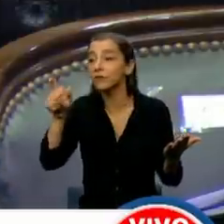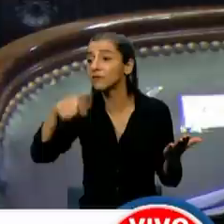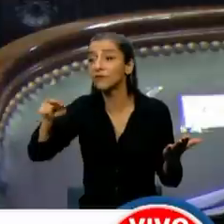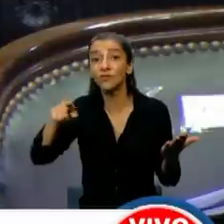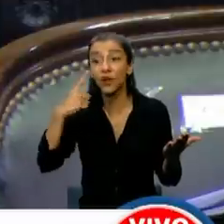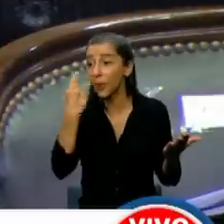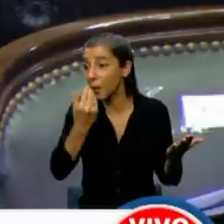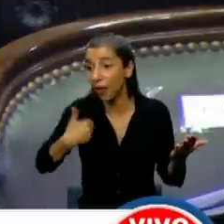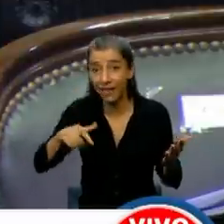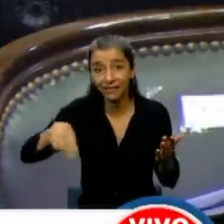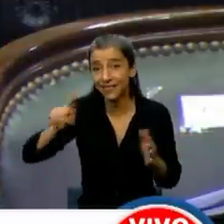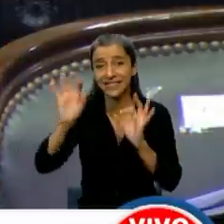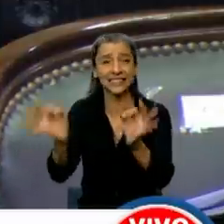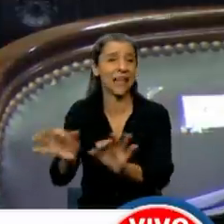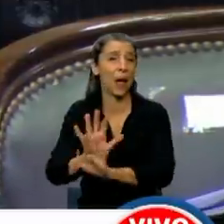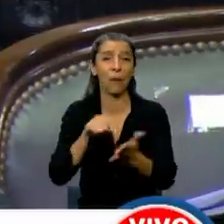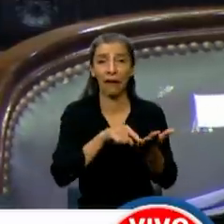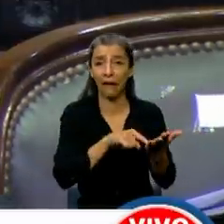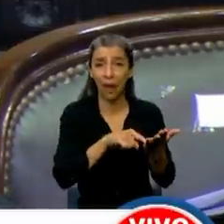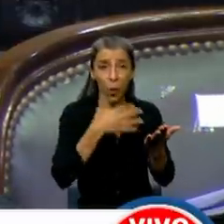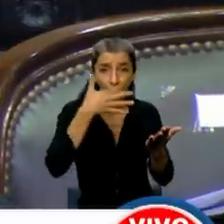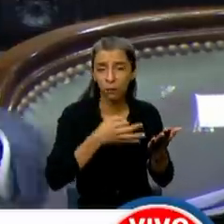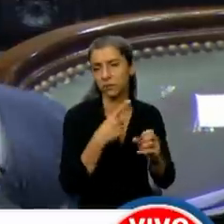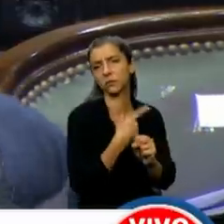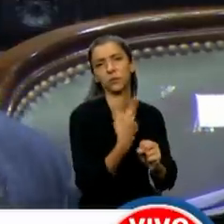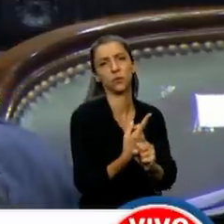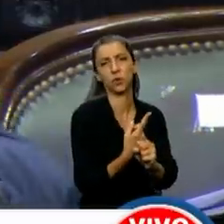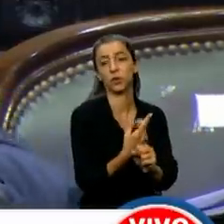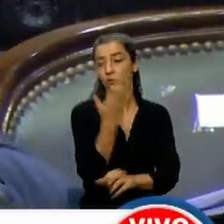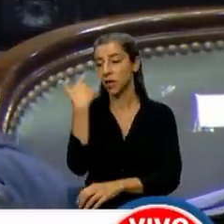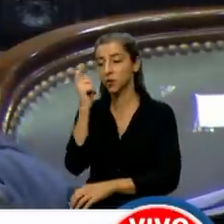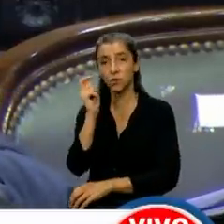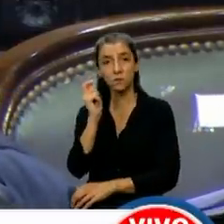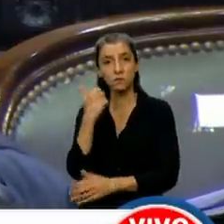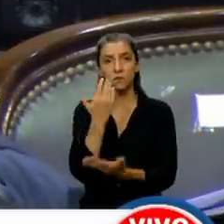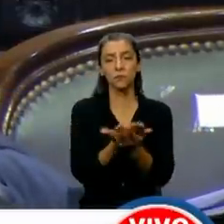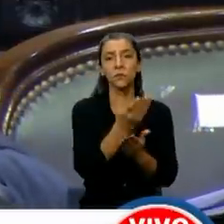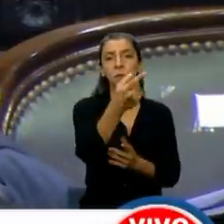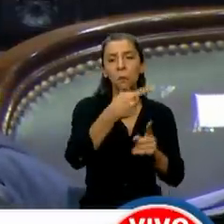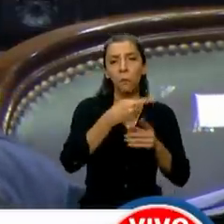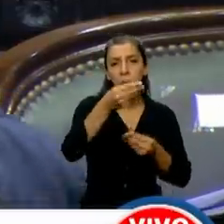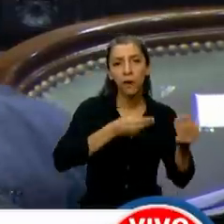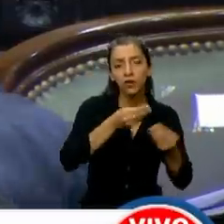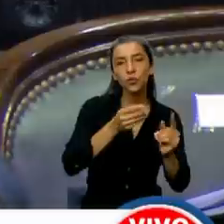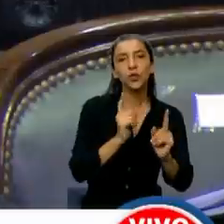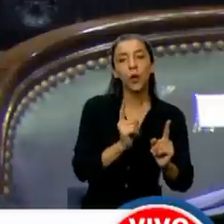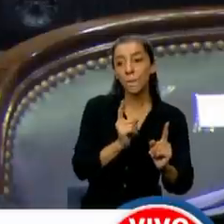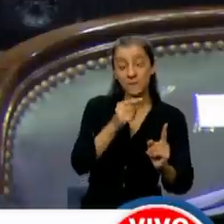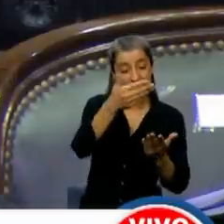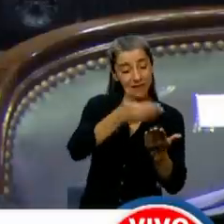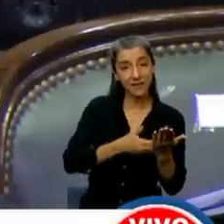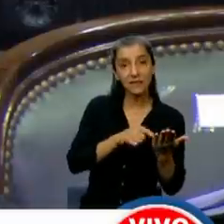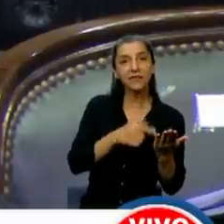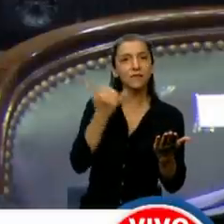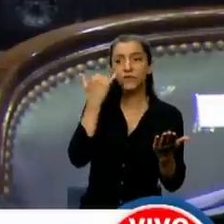imposible de cumplir a sólo un mes de haberse presentado el presupuesto esa misma estimación inflacionaria